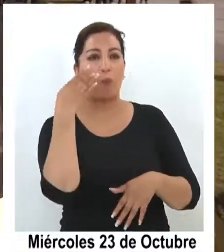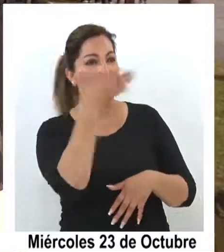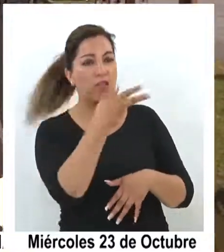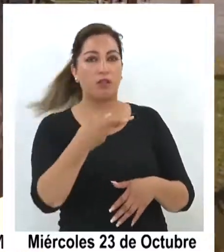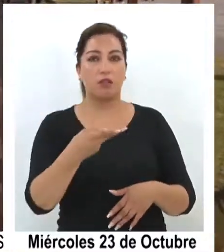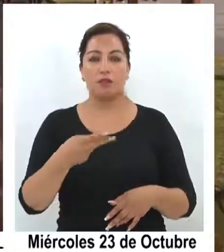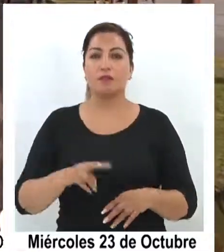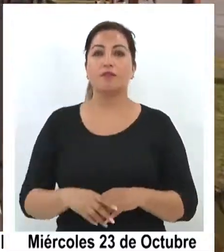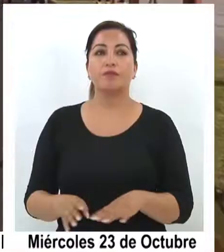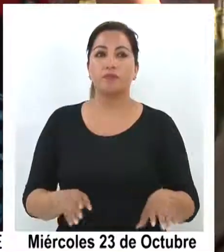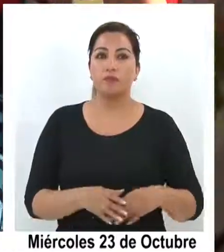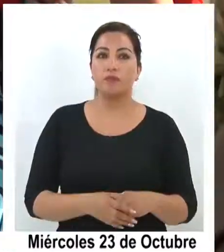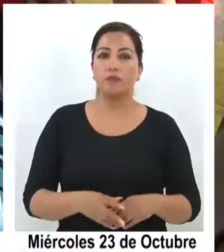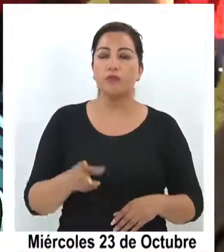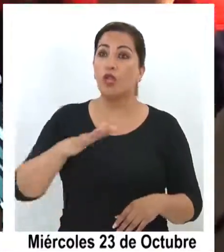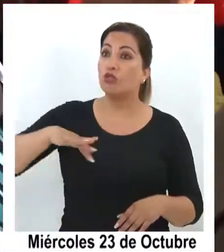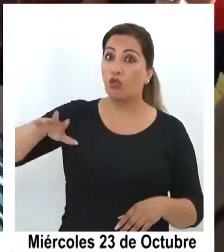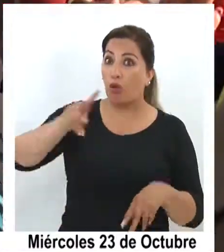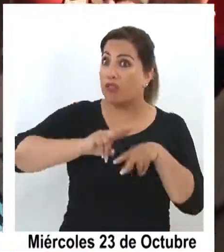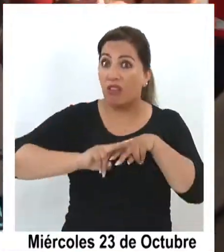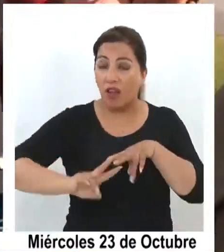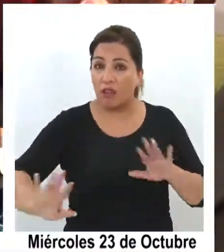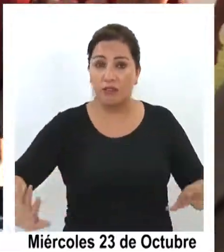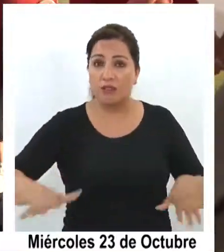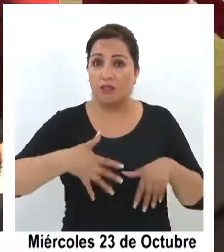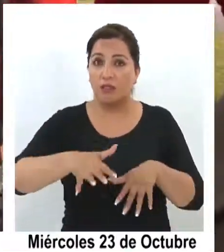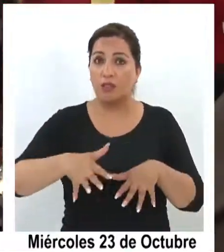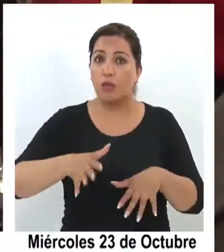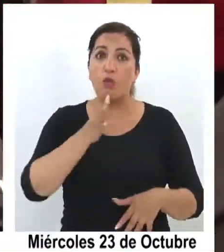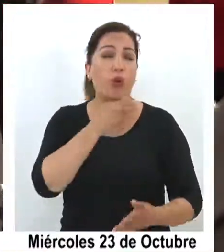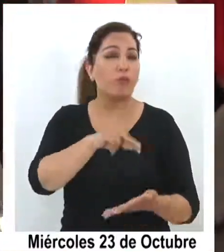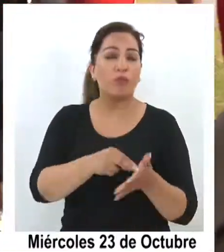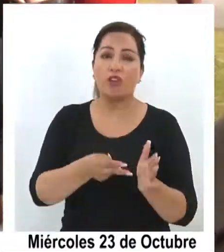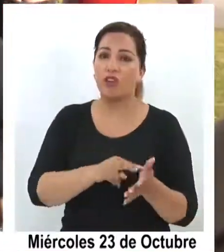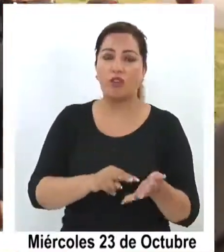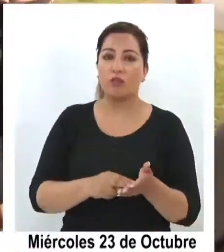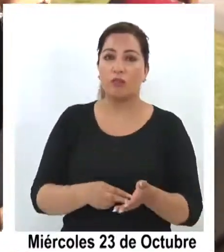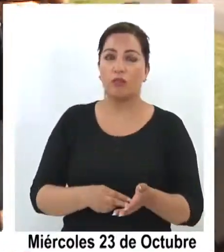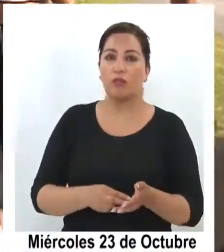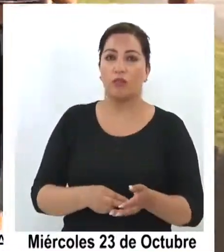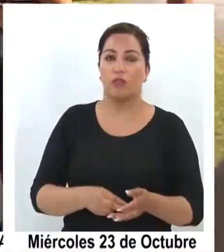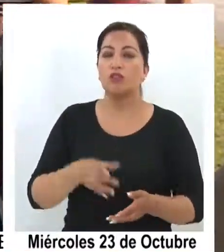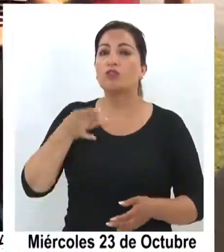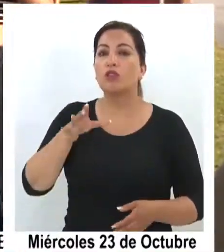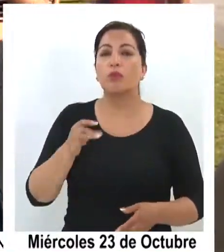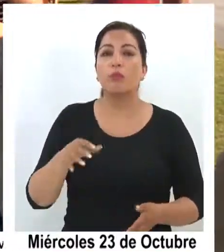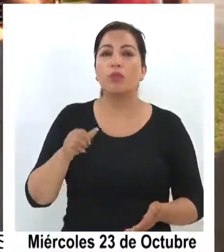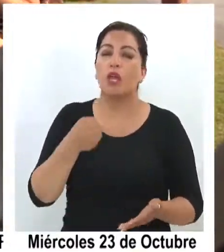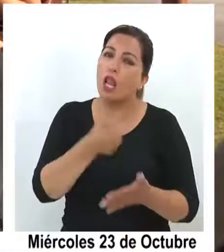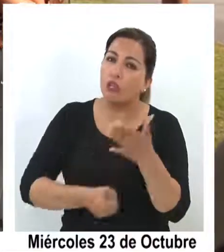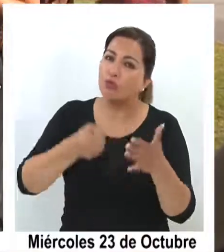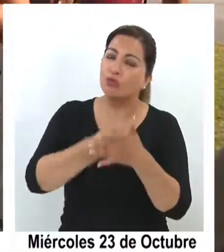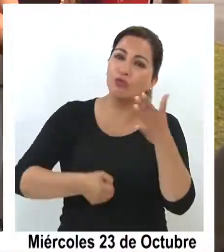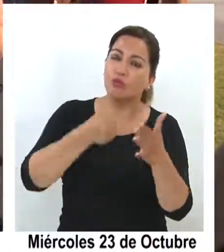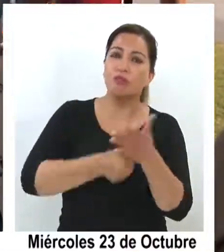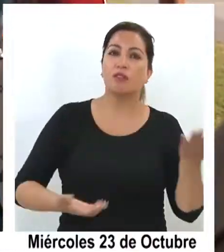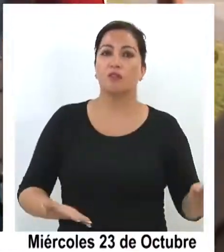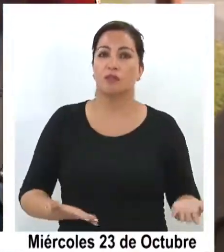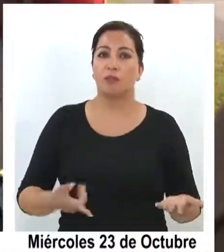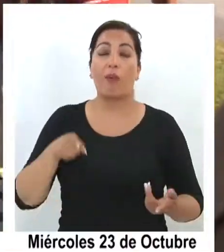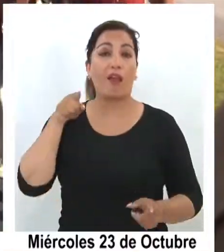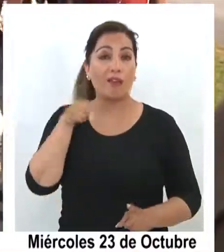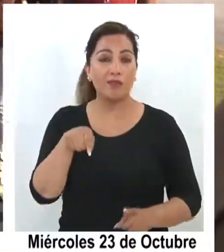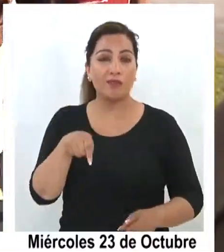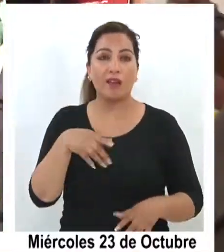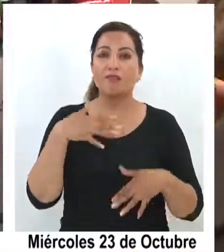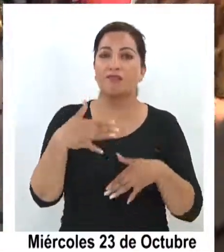manera sin hacer daño. Mire, todos estamos pacíficos acá, acá no hay ni un problema, no somos agresivos, nada. Solamente estamos luchando para